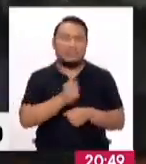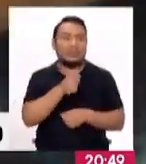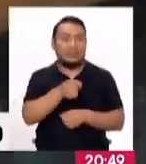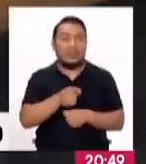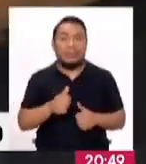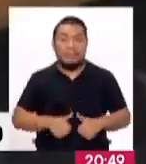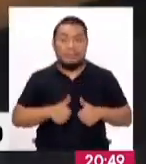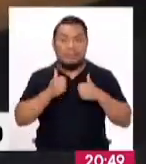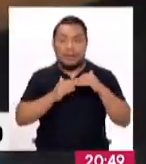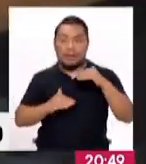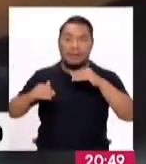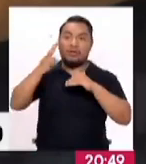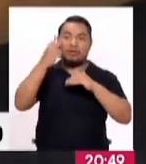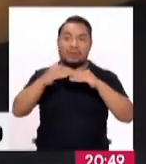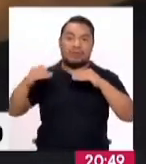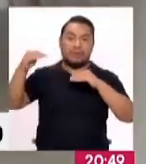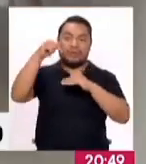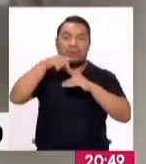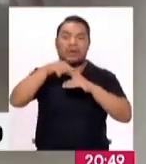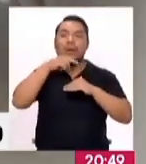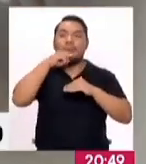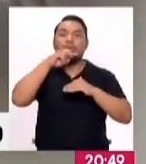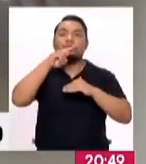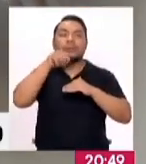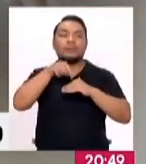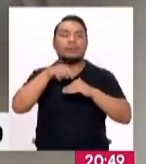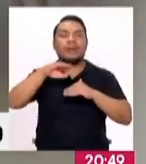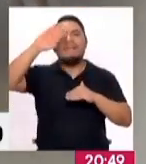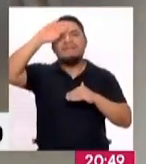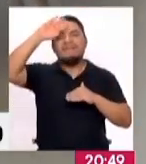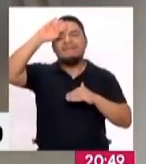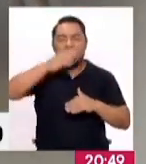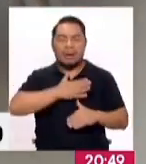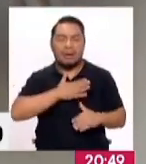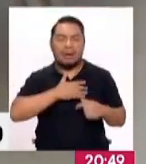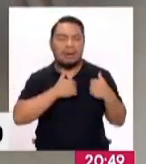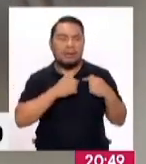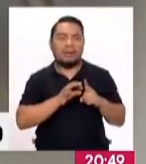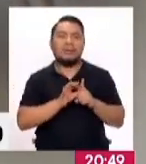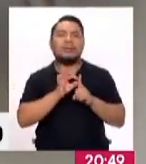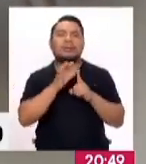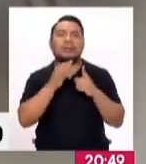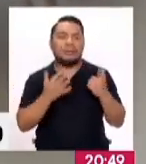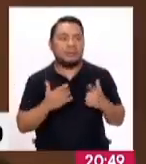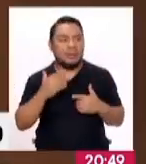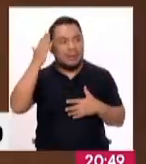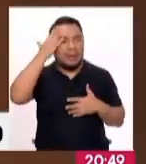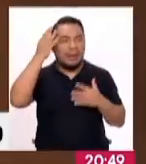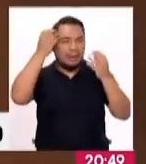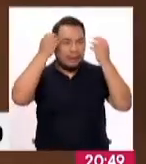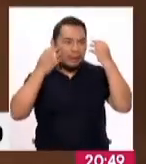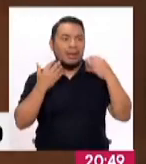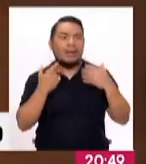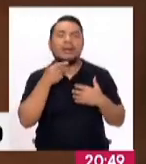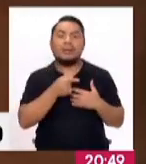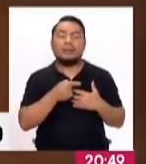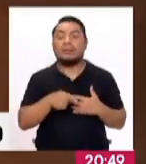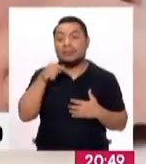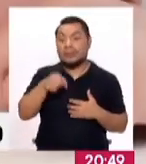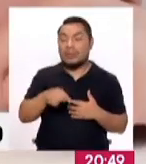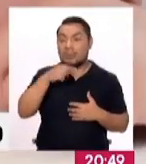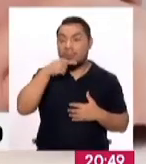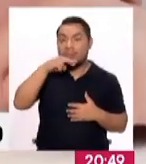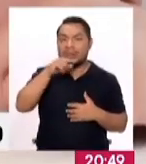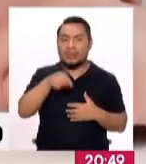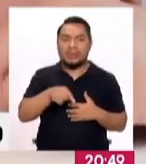en el segundo piso. Rosamari Pacheco tiene un carcinoma vasocelular en el cuero cabelludo. En tanto, Nancy